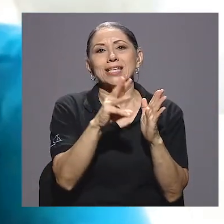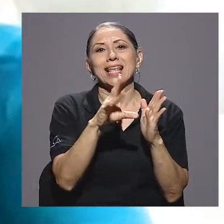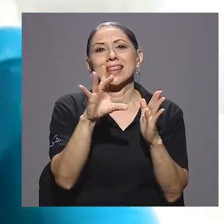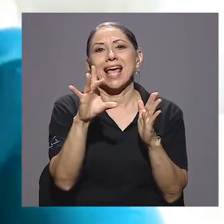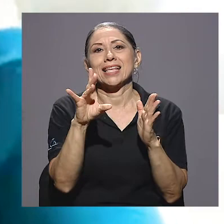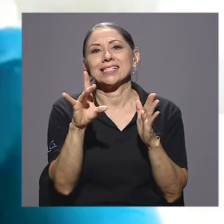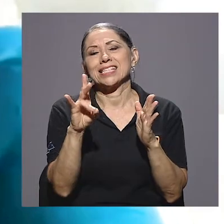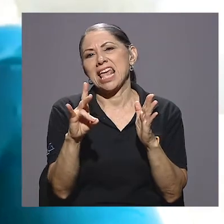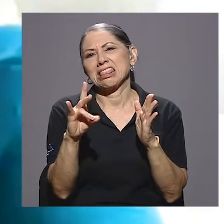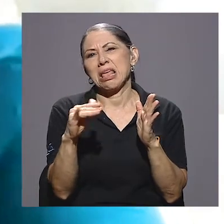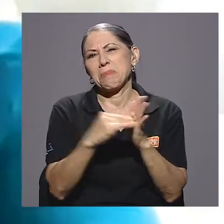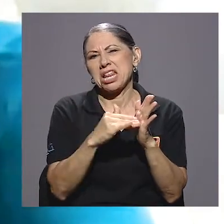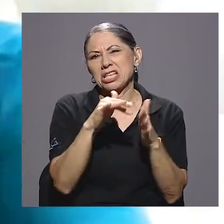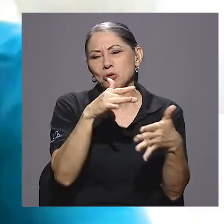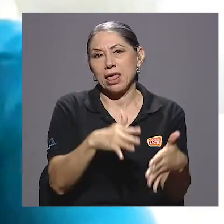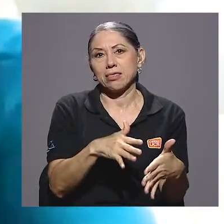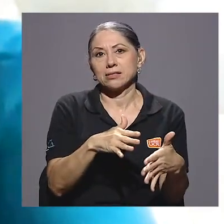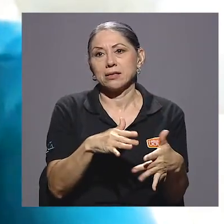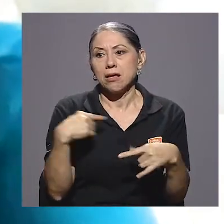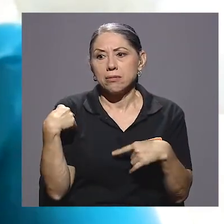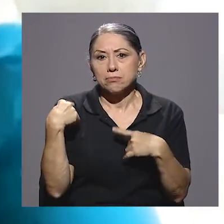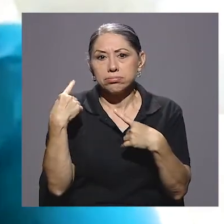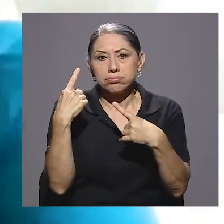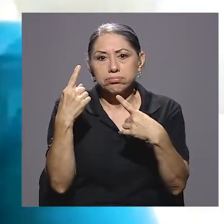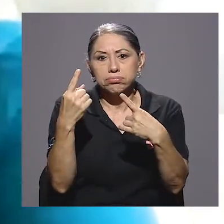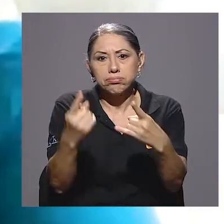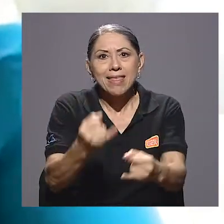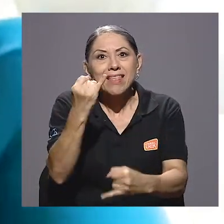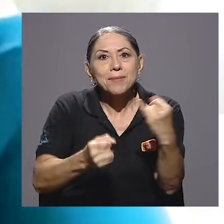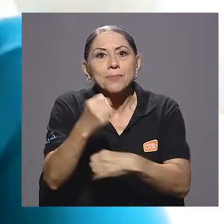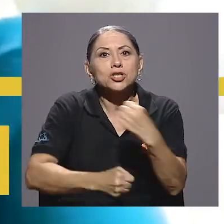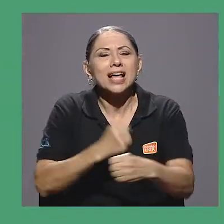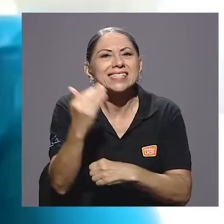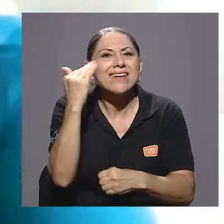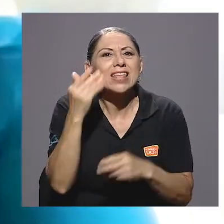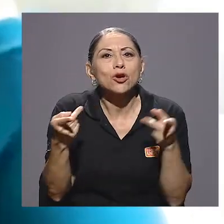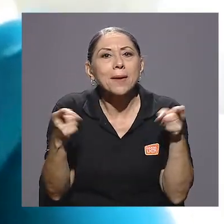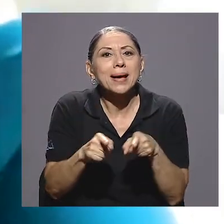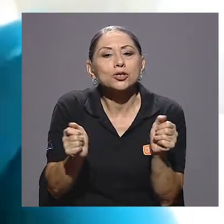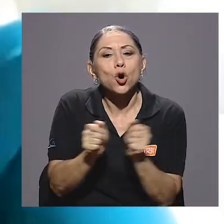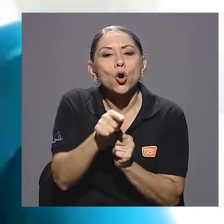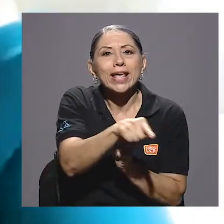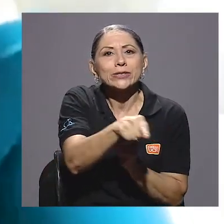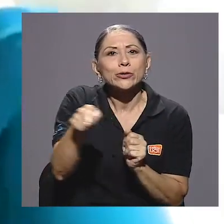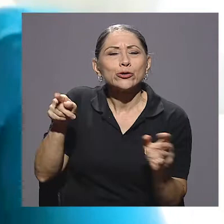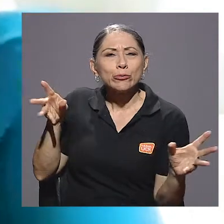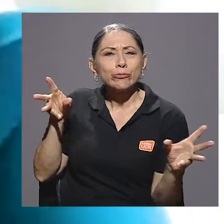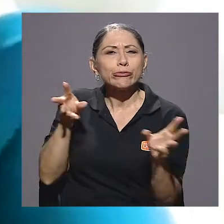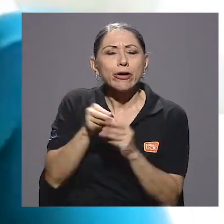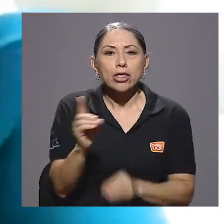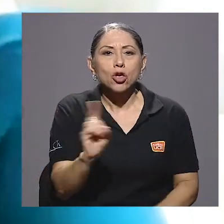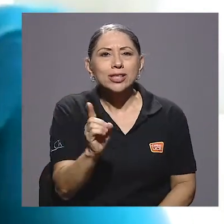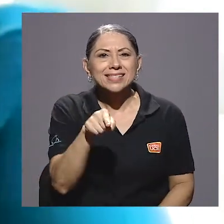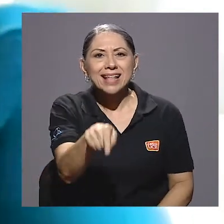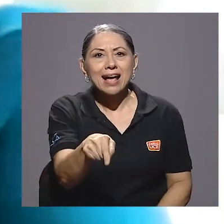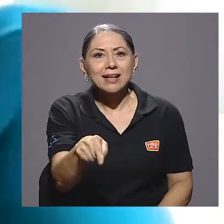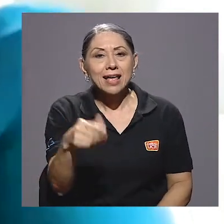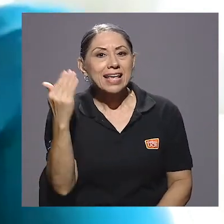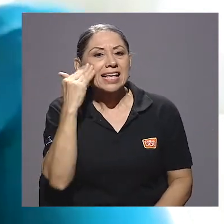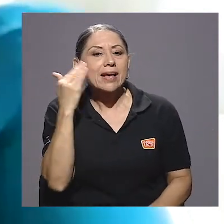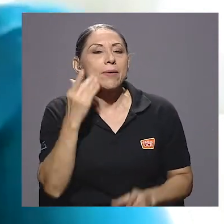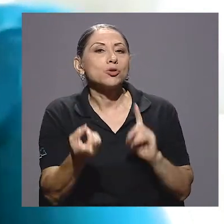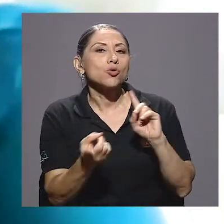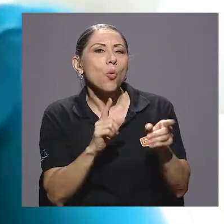1.067.000 estudiantes, 1.167.000, y que cerremos el año sabiendo qué pasó con esos estudiantes, dónde están, que sabemos